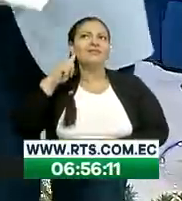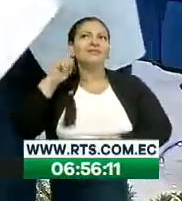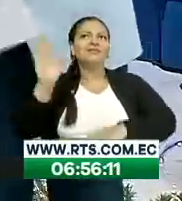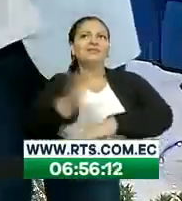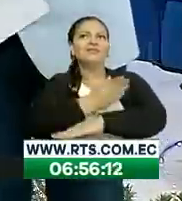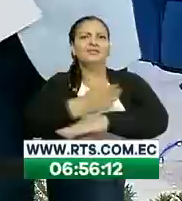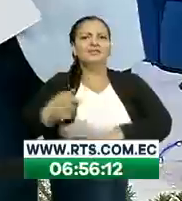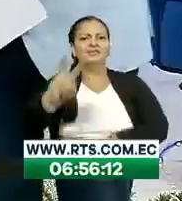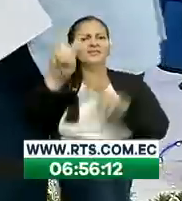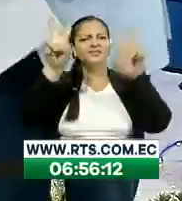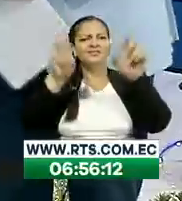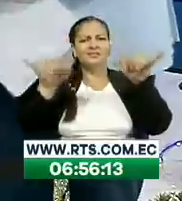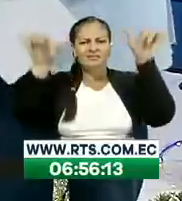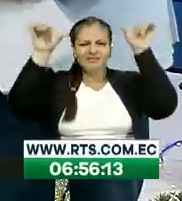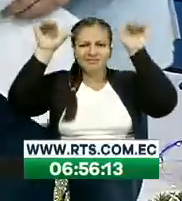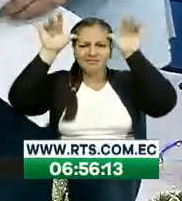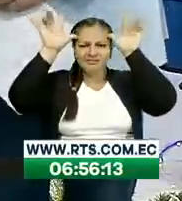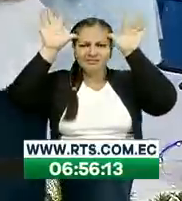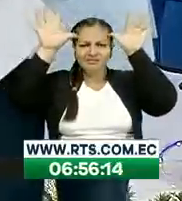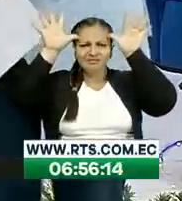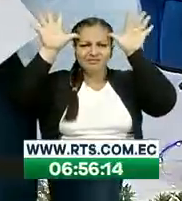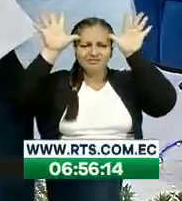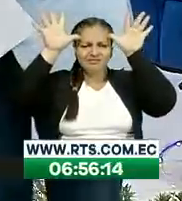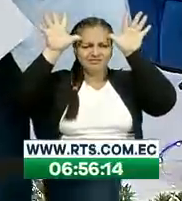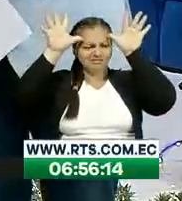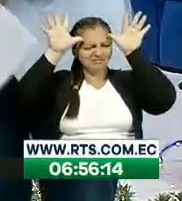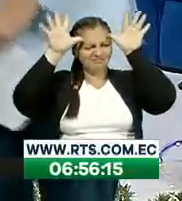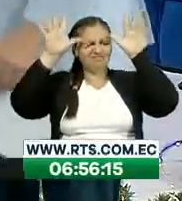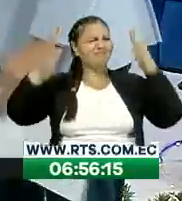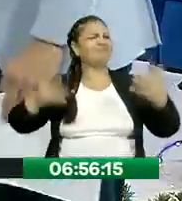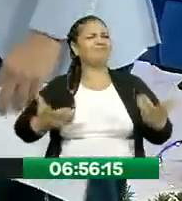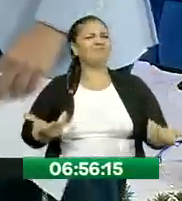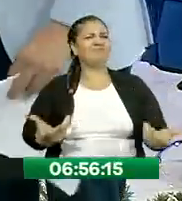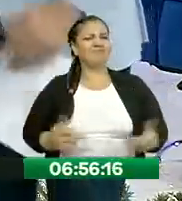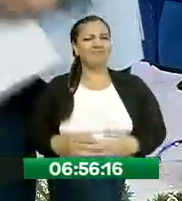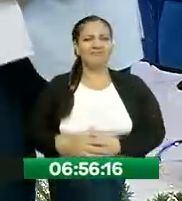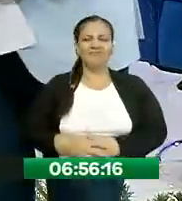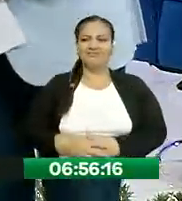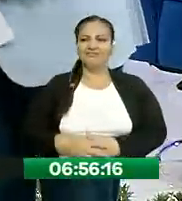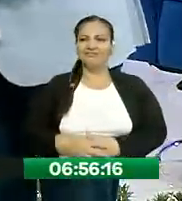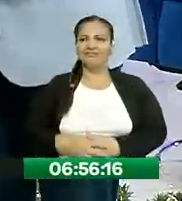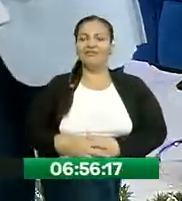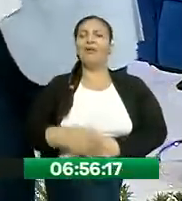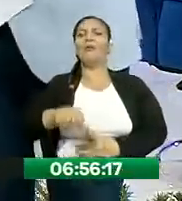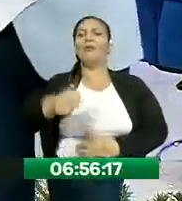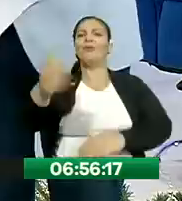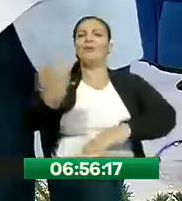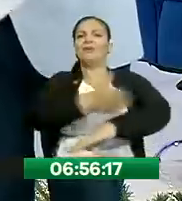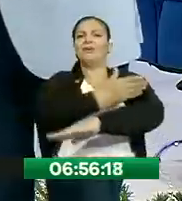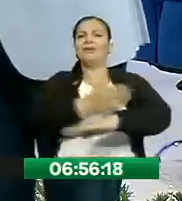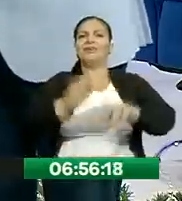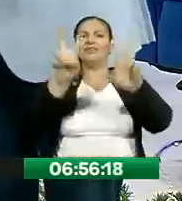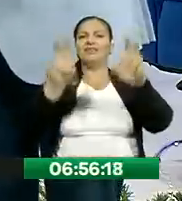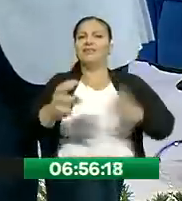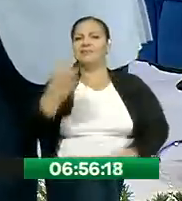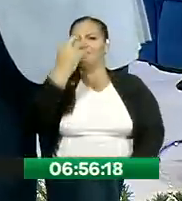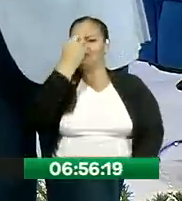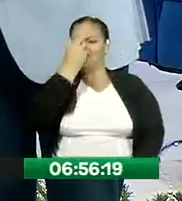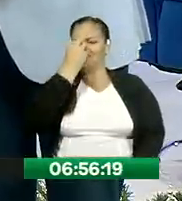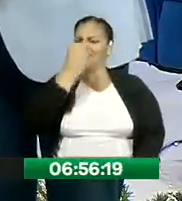Ahí está nuestro amigo sonidista, un abrazo enorme para ti, sonidista. Qué gusto poder saludarte, mi querida Luisa, en este día.